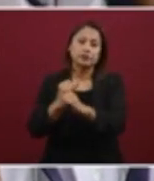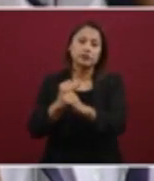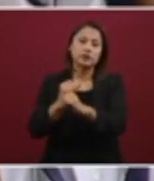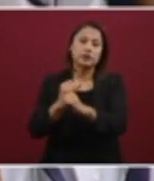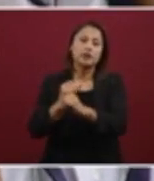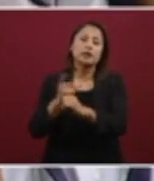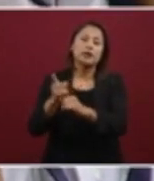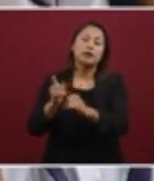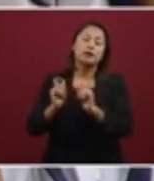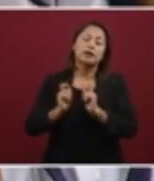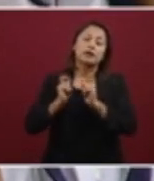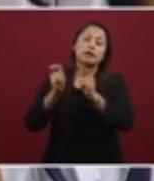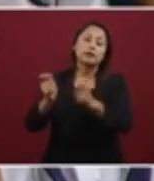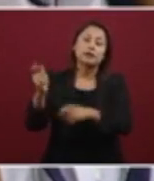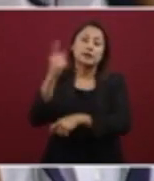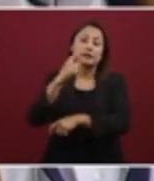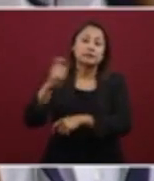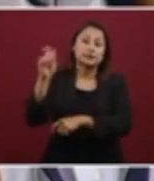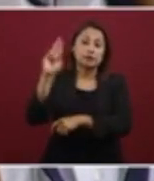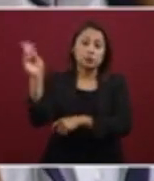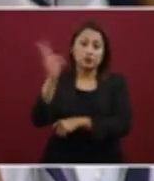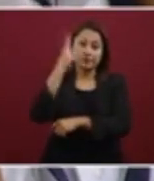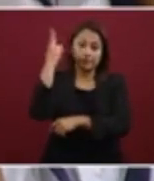coordinará las 100 universidades del bienestar.